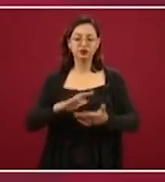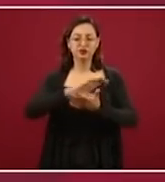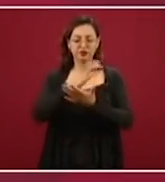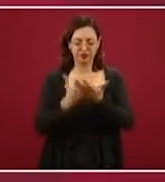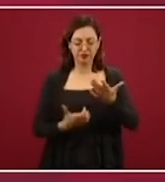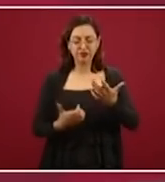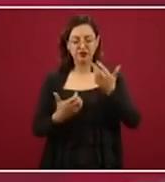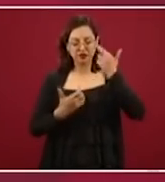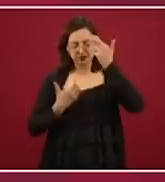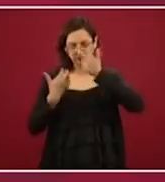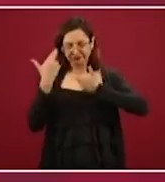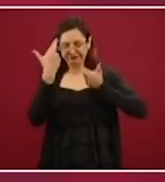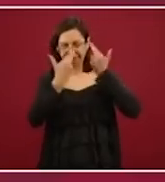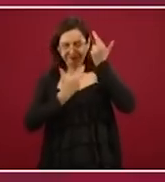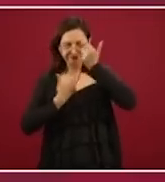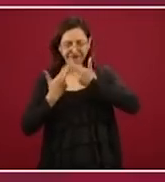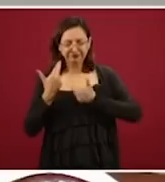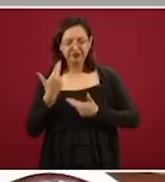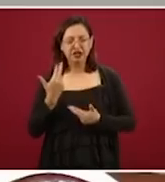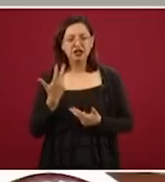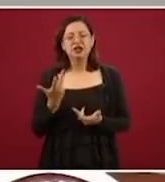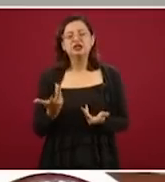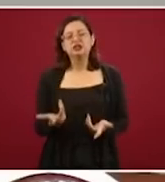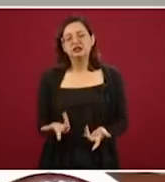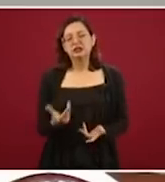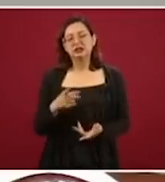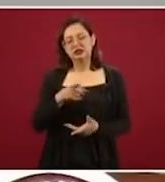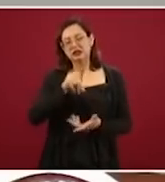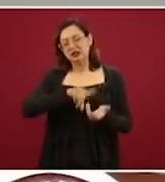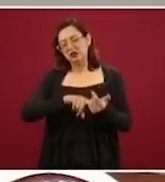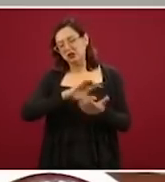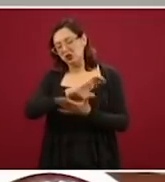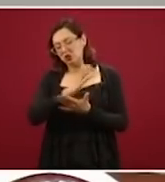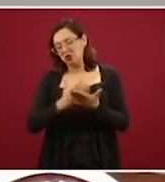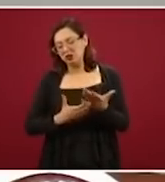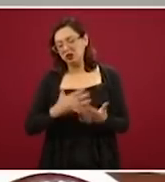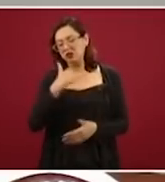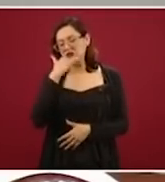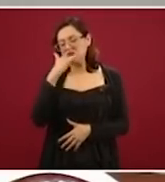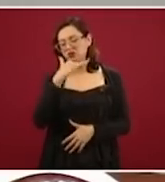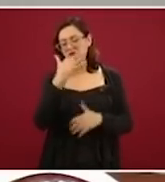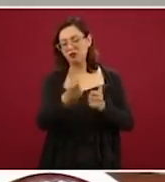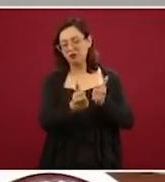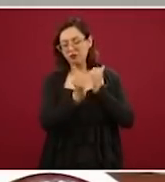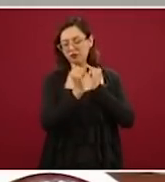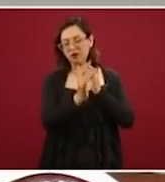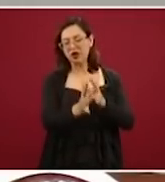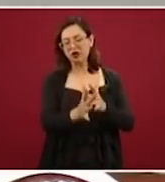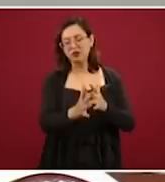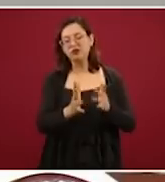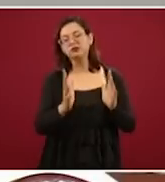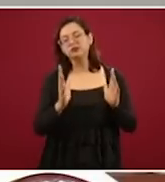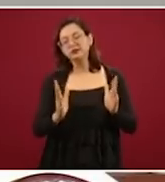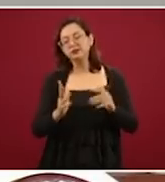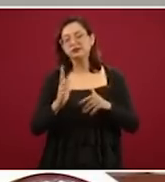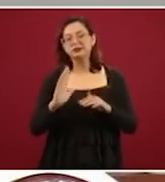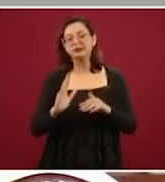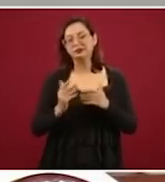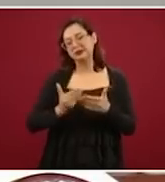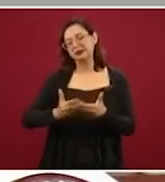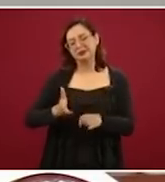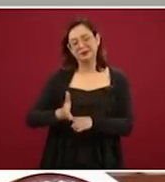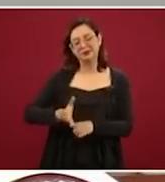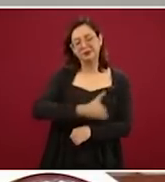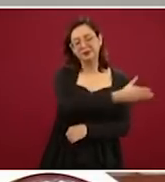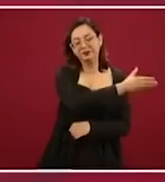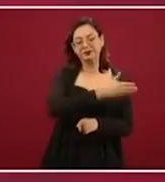importante es que esas operaciones fraudulentas ya no se permiten, y no solo